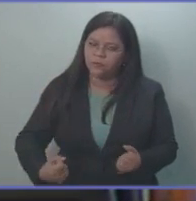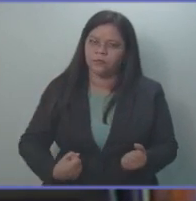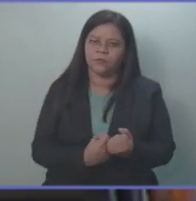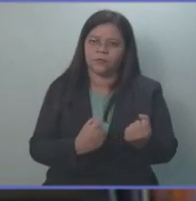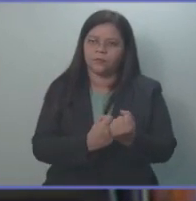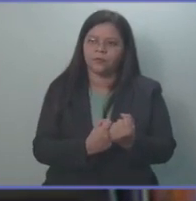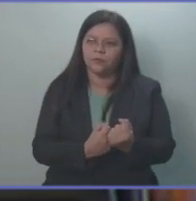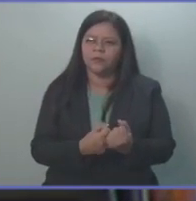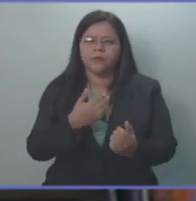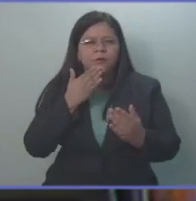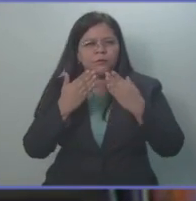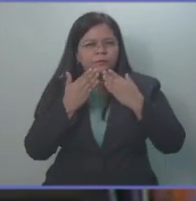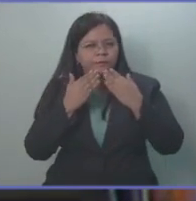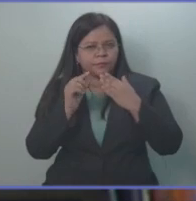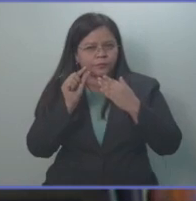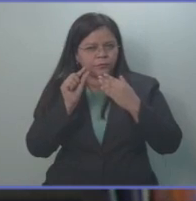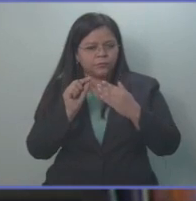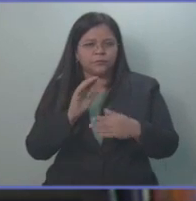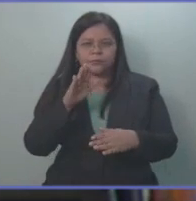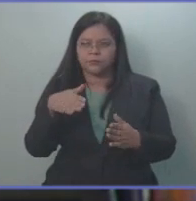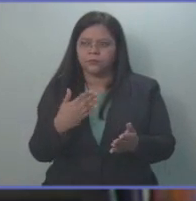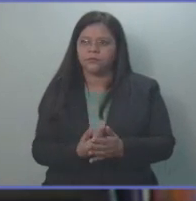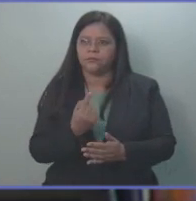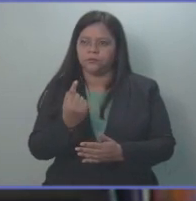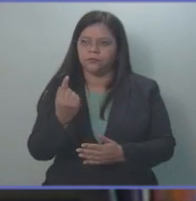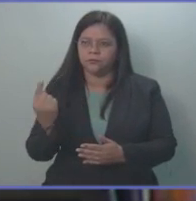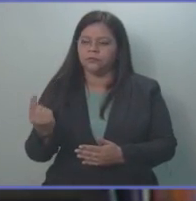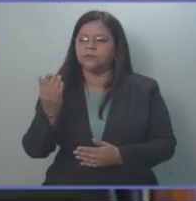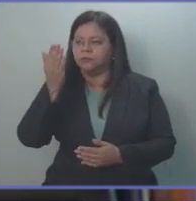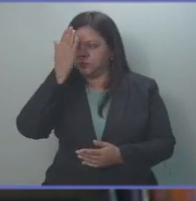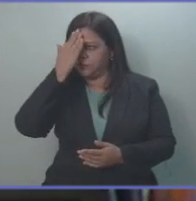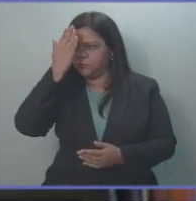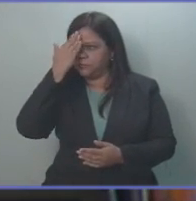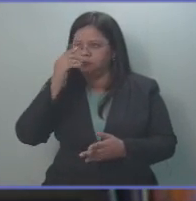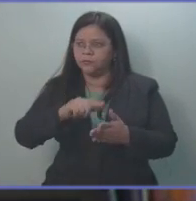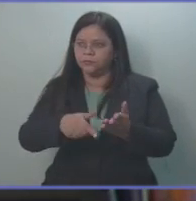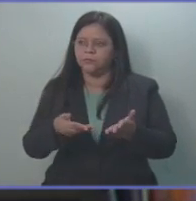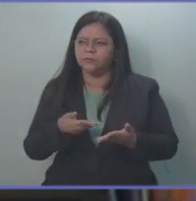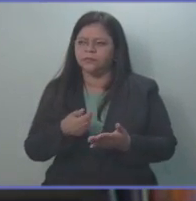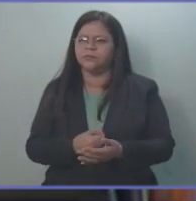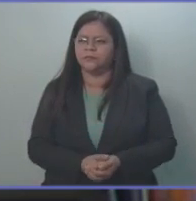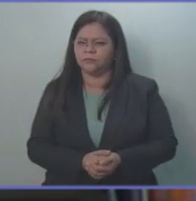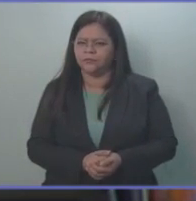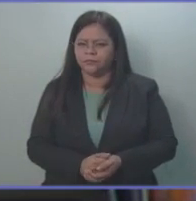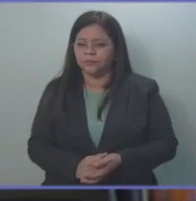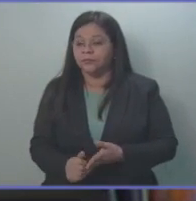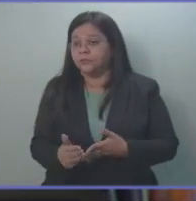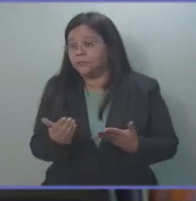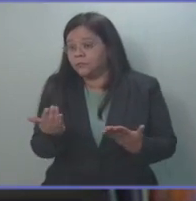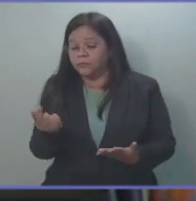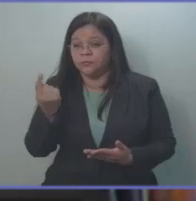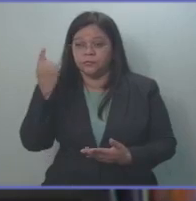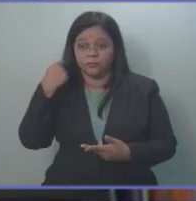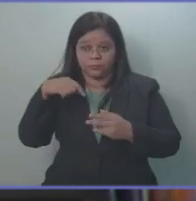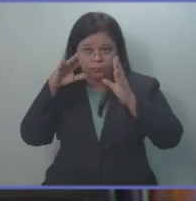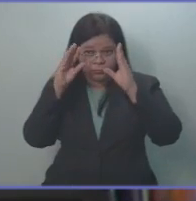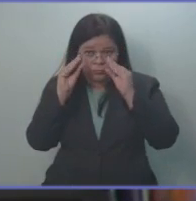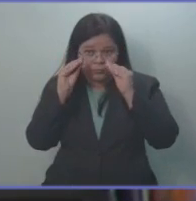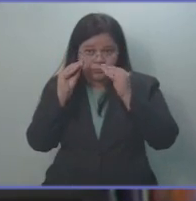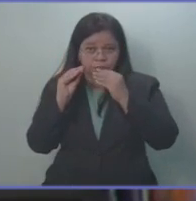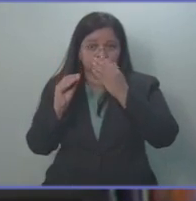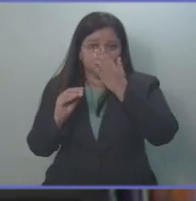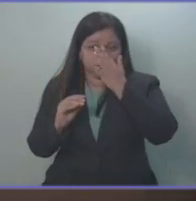Un poco de orientación con los entendidos en derecho, porque precisamente anoche se